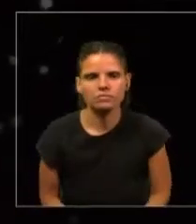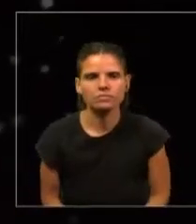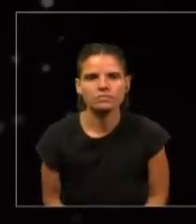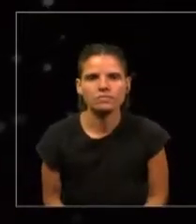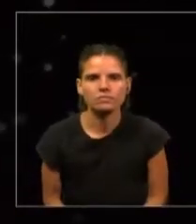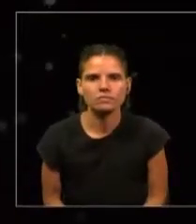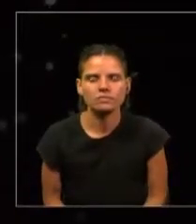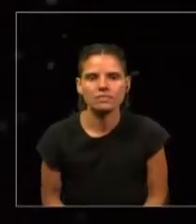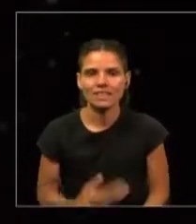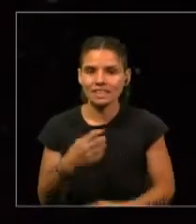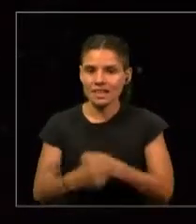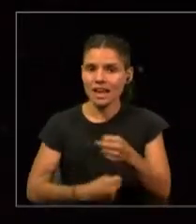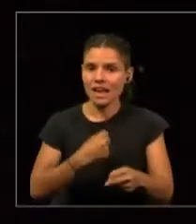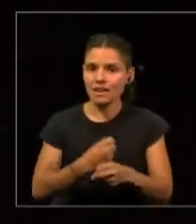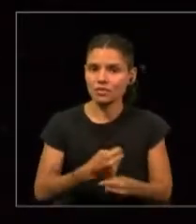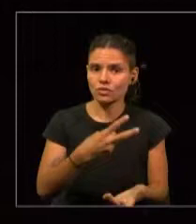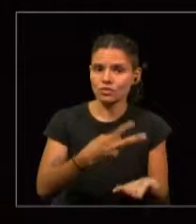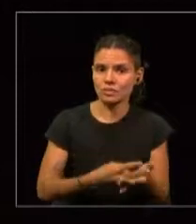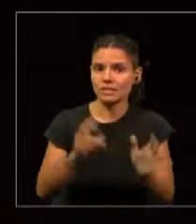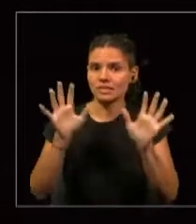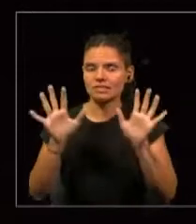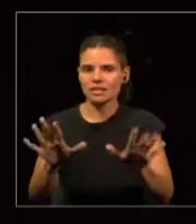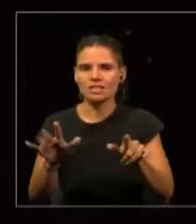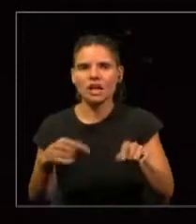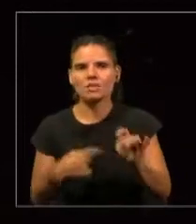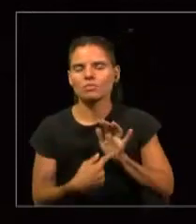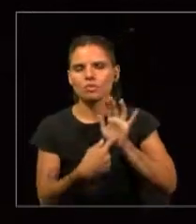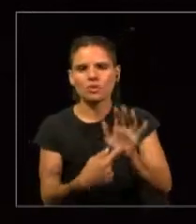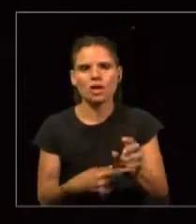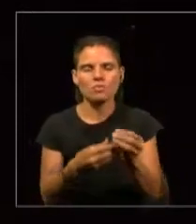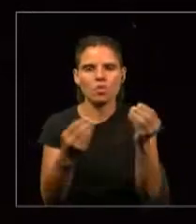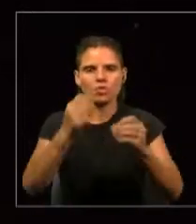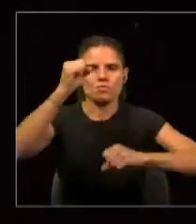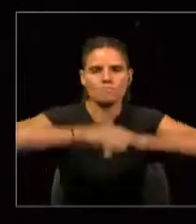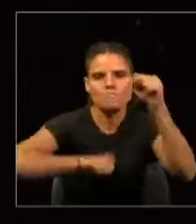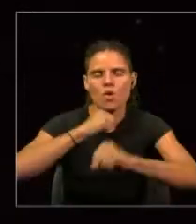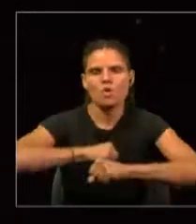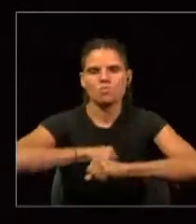Los años 2010 mostraron un exceso de la industria,